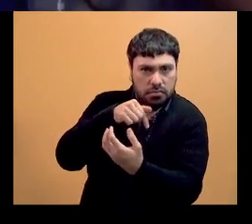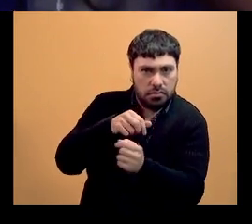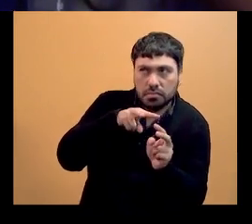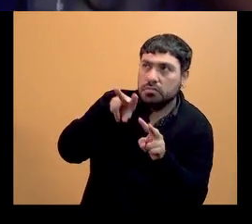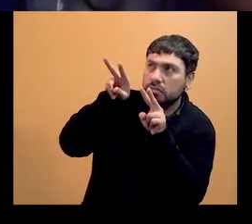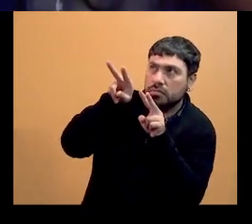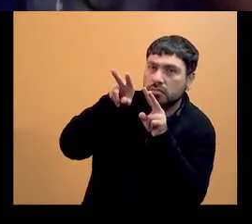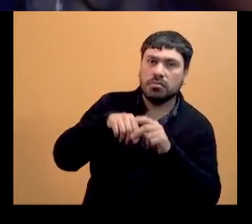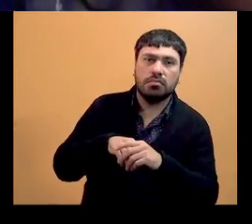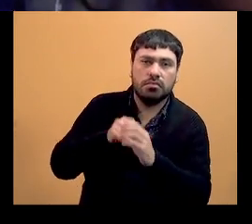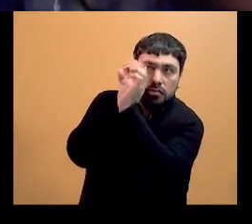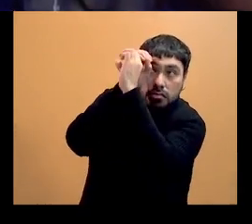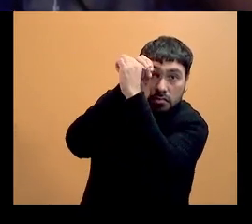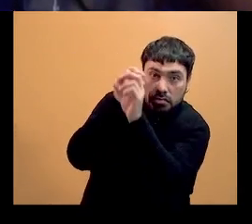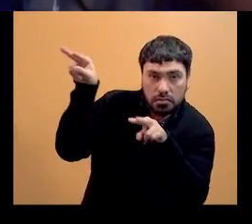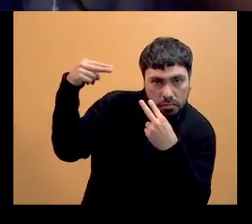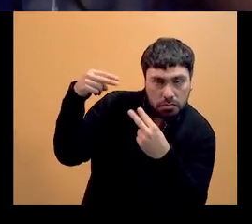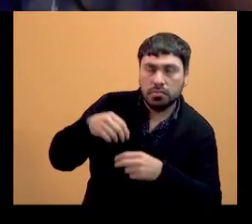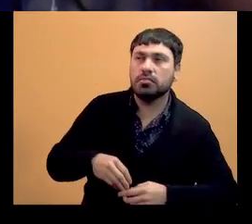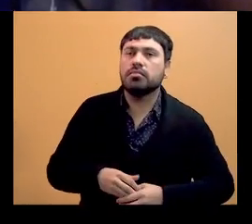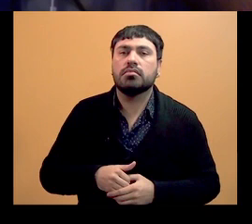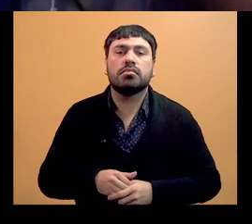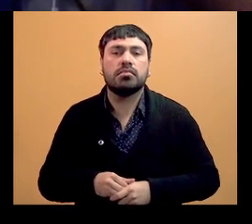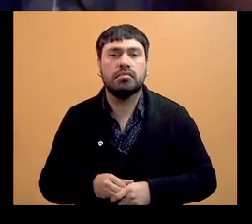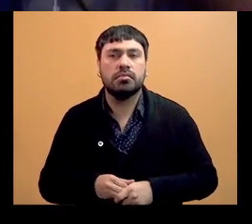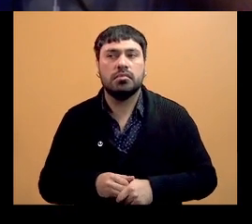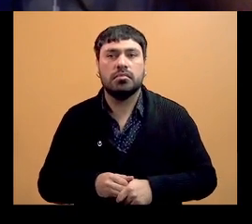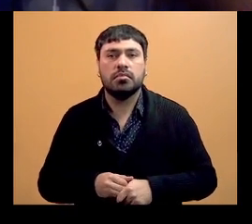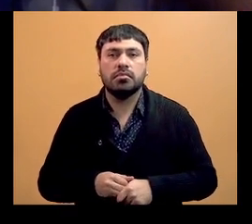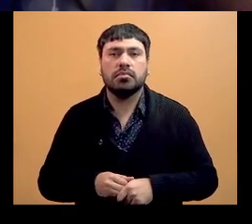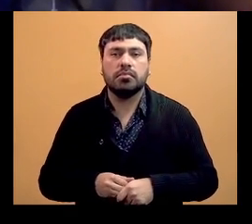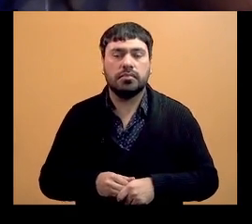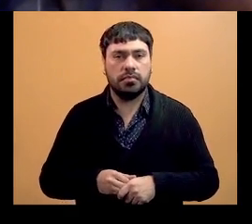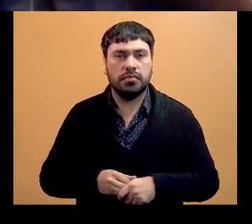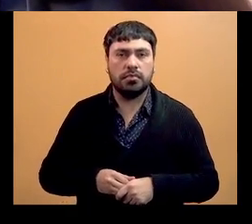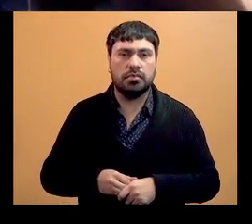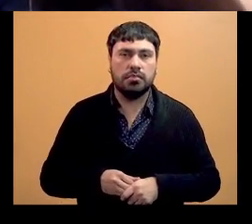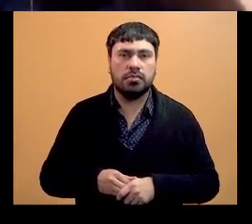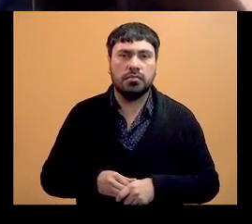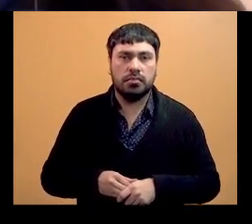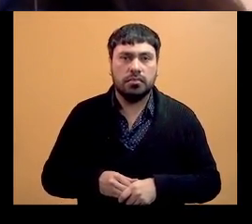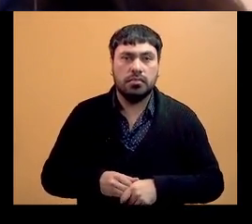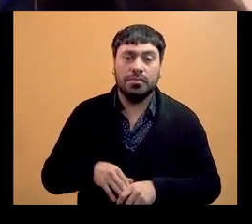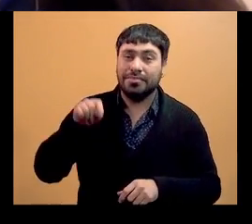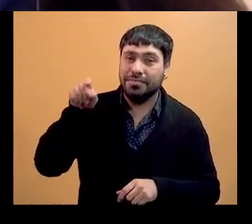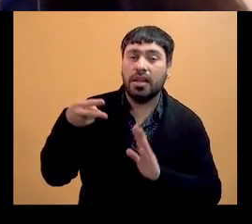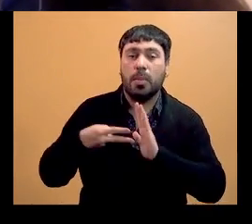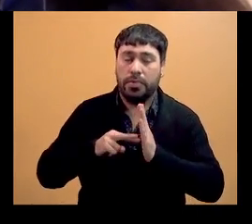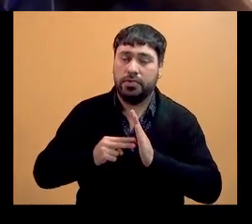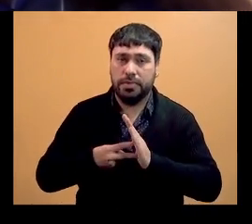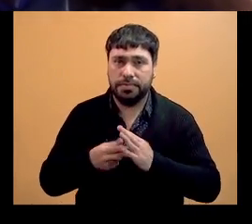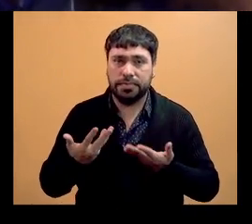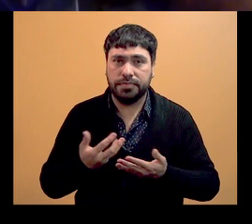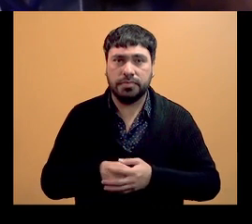digamos, para sus propósitos. Por lo tanto, es un área de mucha efectivamente es un área de mucha